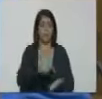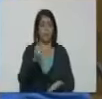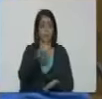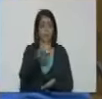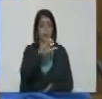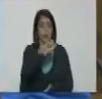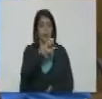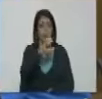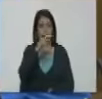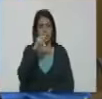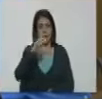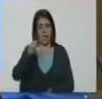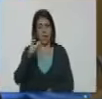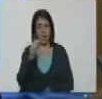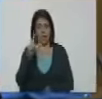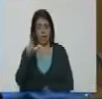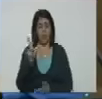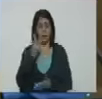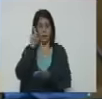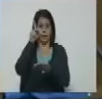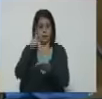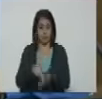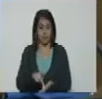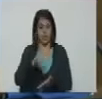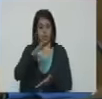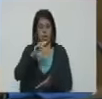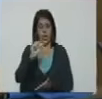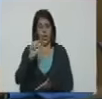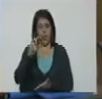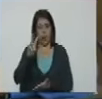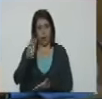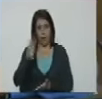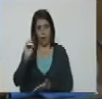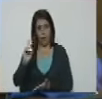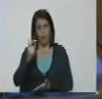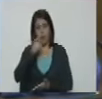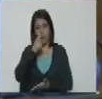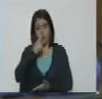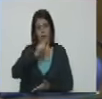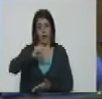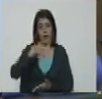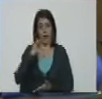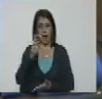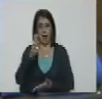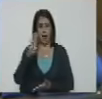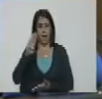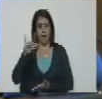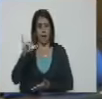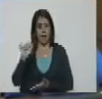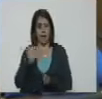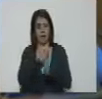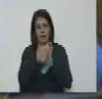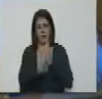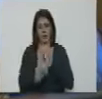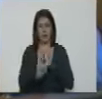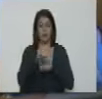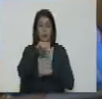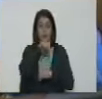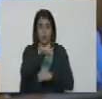de Senegal, concurrente ante la República de Cabo Verde y la República de Gambia. De acuerdo a lo consagrado en los